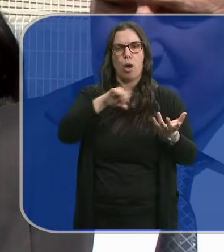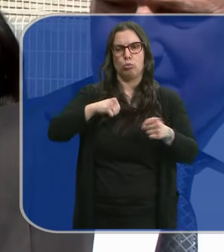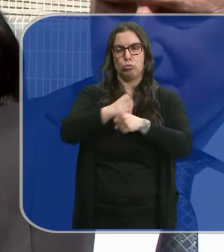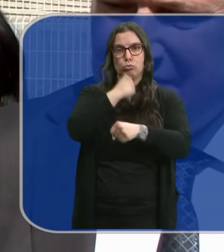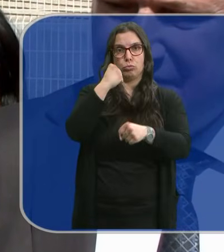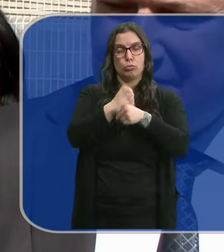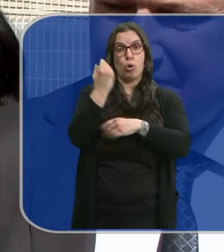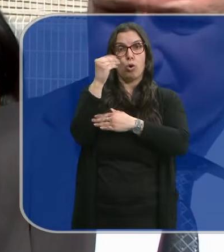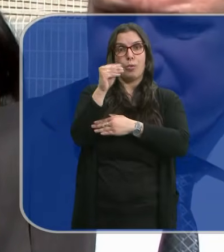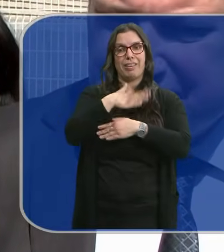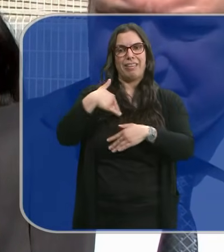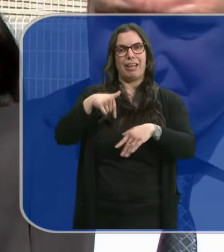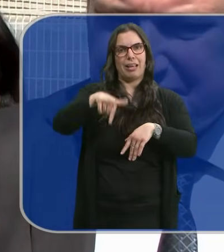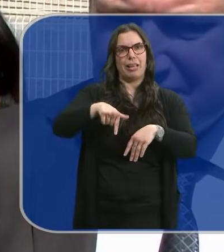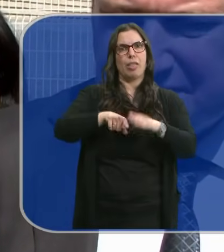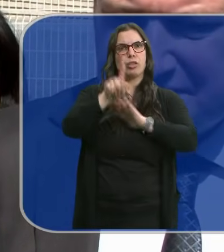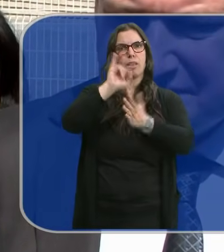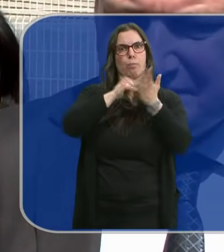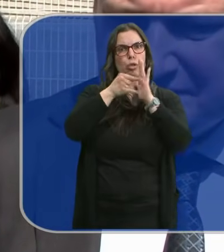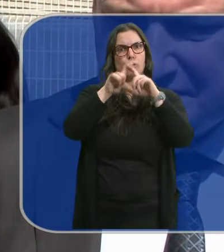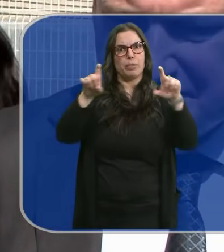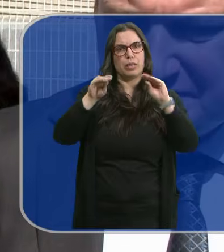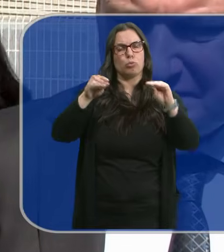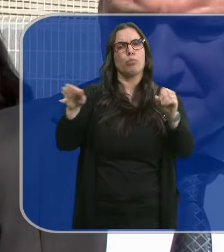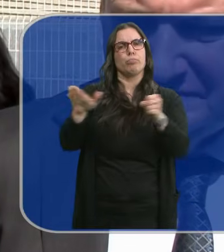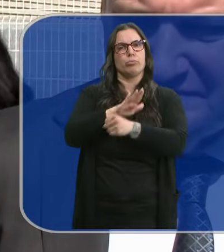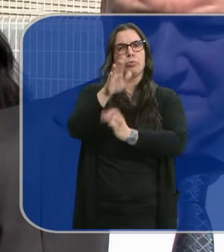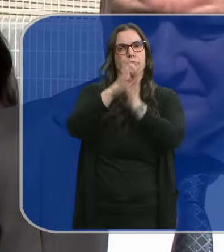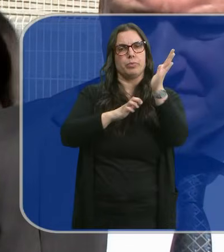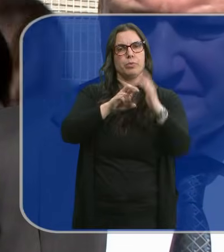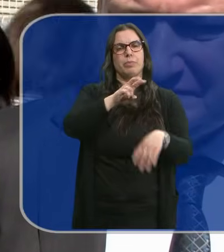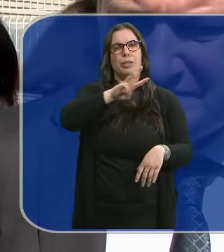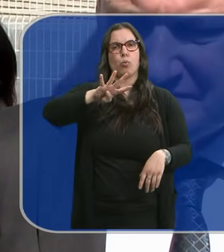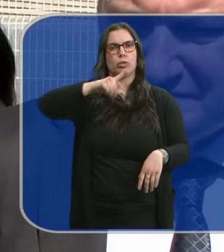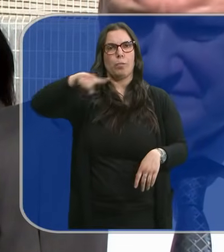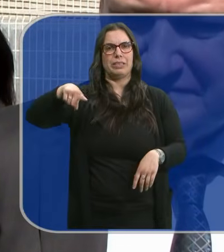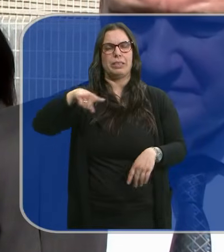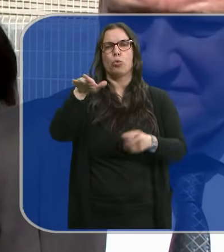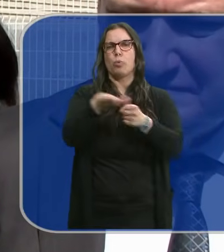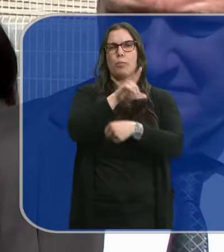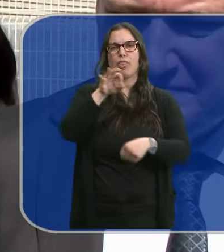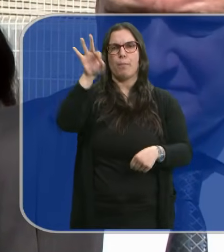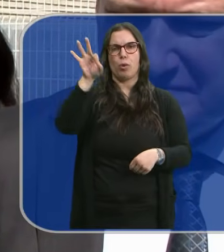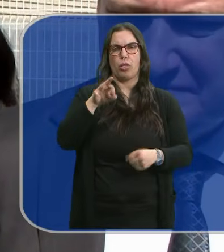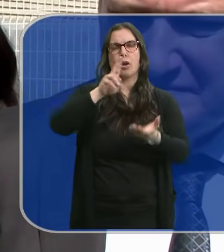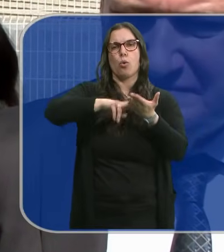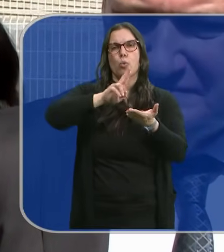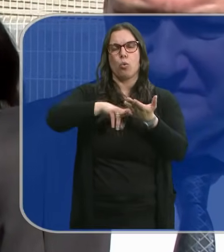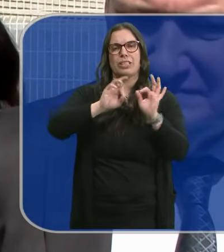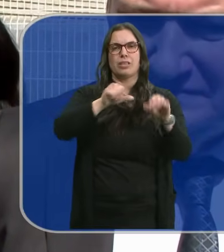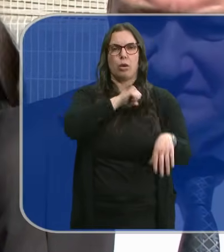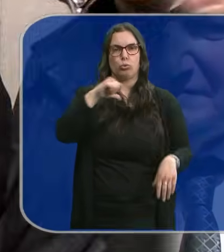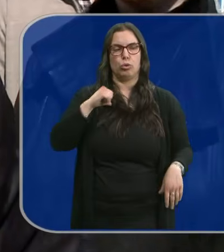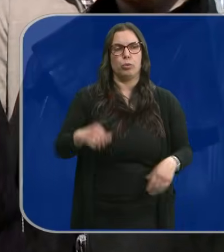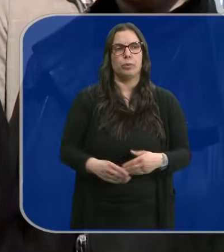los autónomos jóvenes que quieran desarrollar aquí sus proyectos empresariales durante los primeros 24 meses al 100% de la cuota de